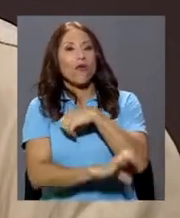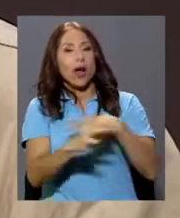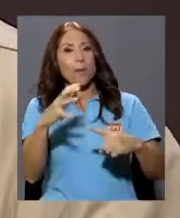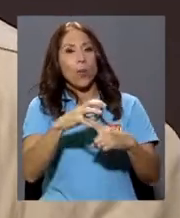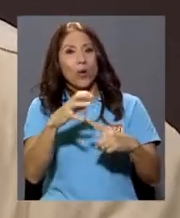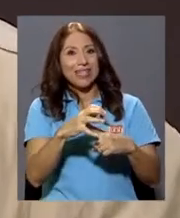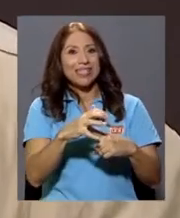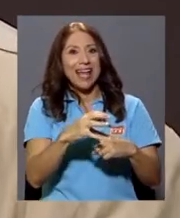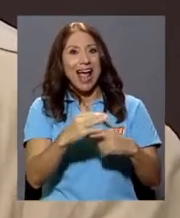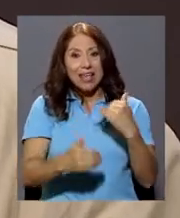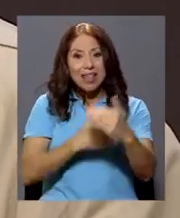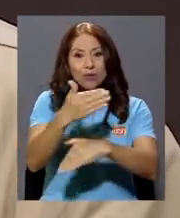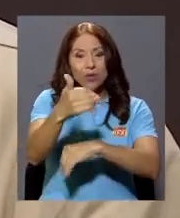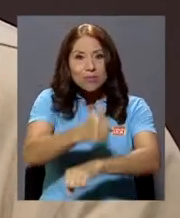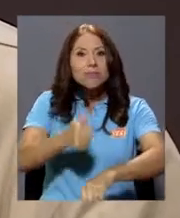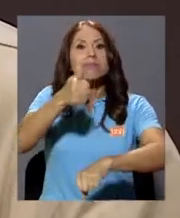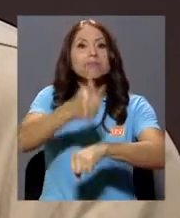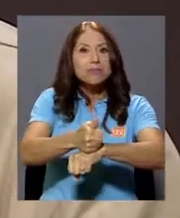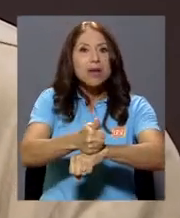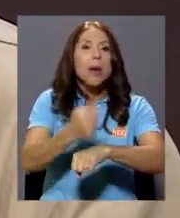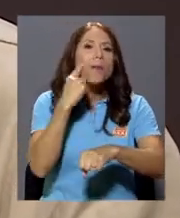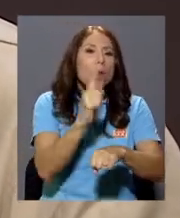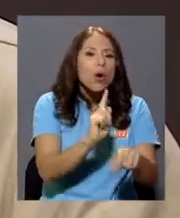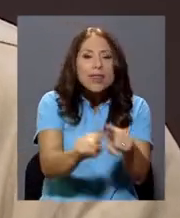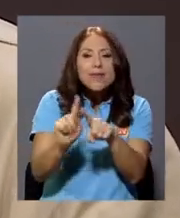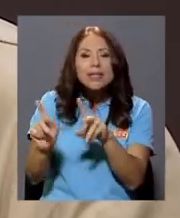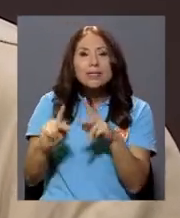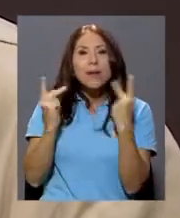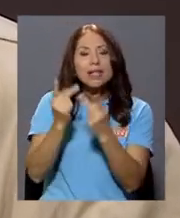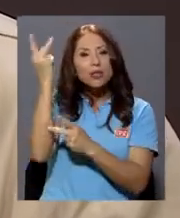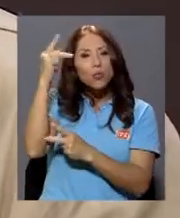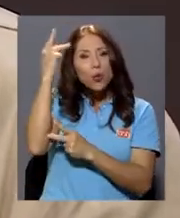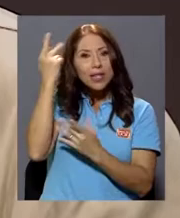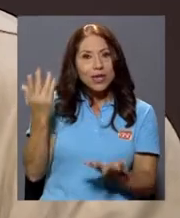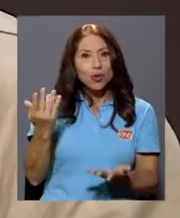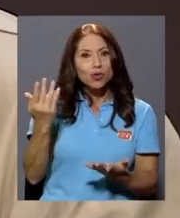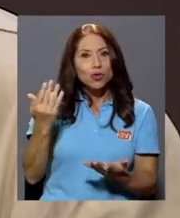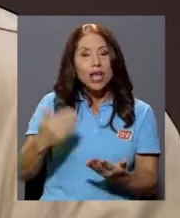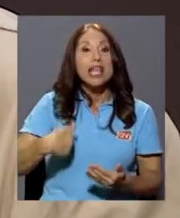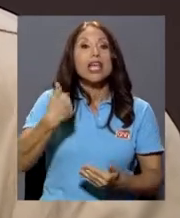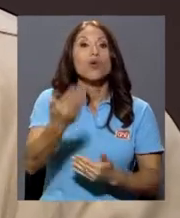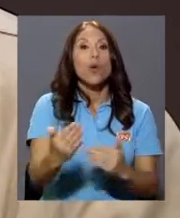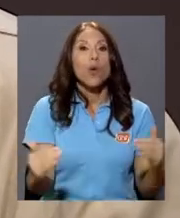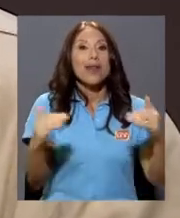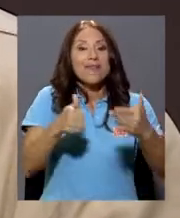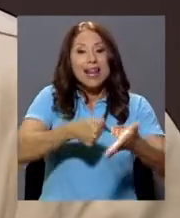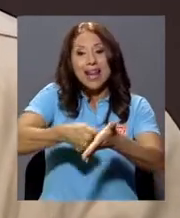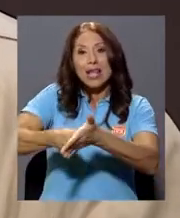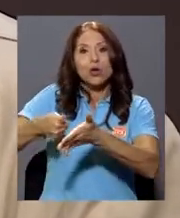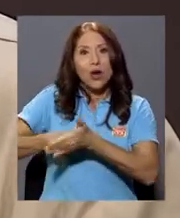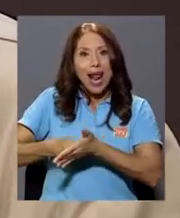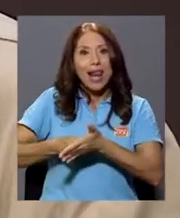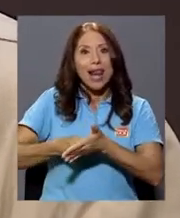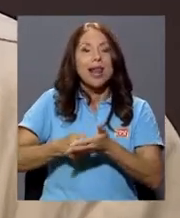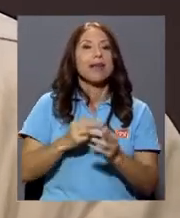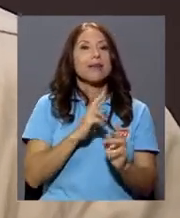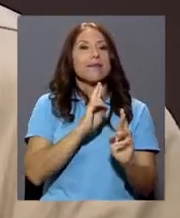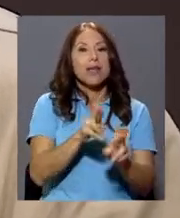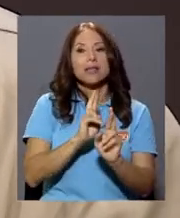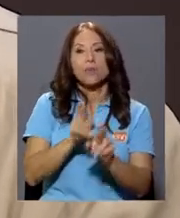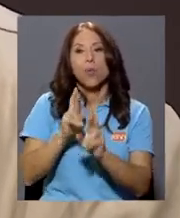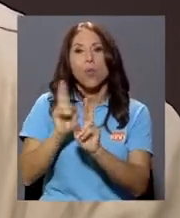que fue instrumentalizada por unos determinados partidos políticos y que luego a nivel electoral eso tuvo una serie de